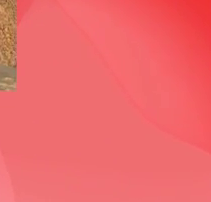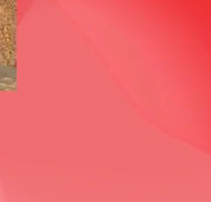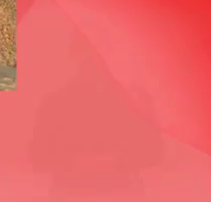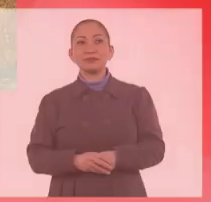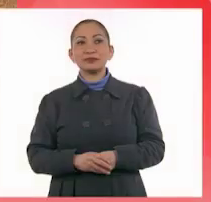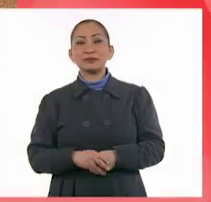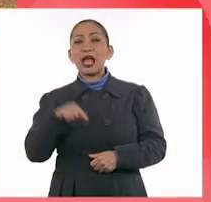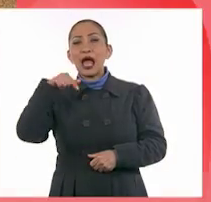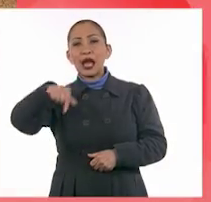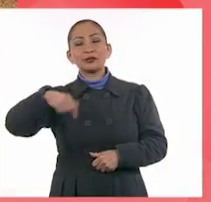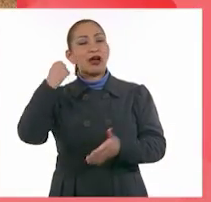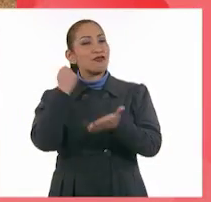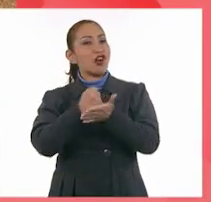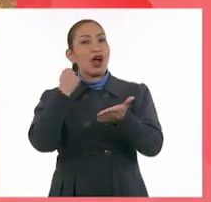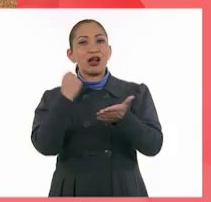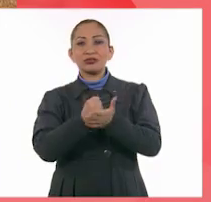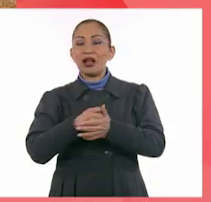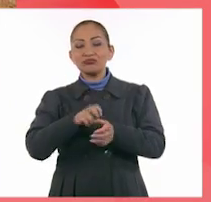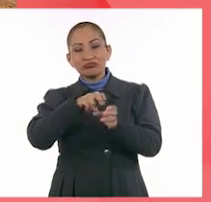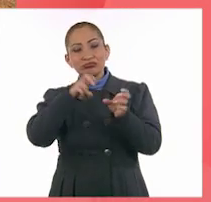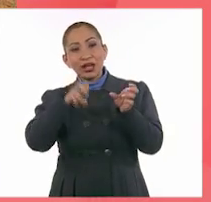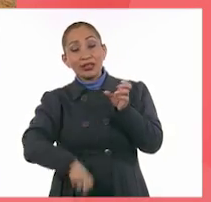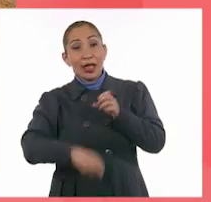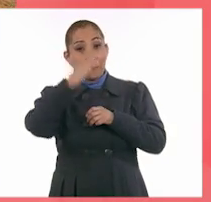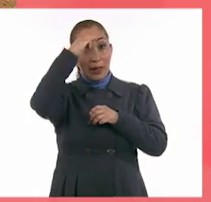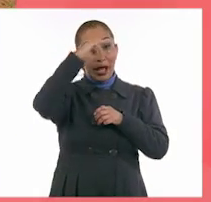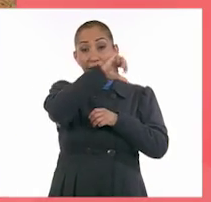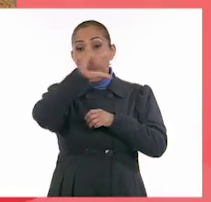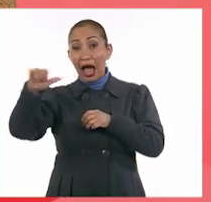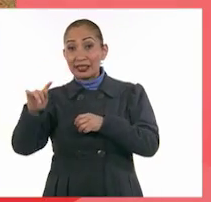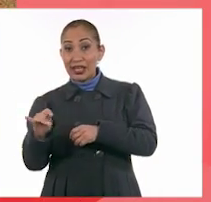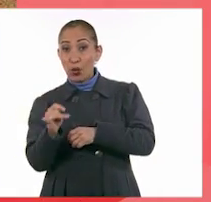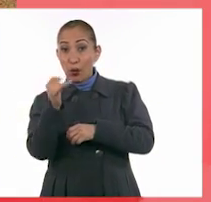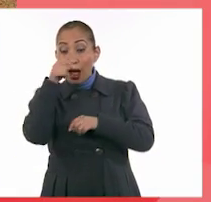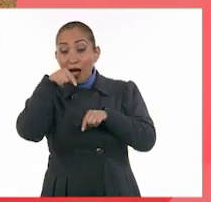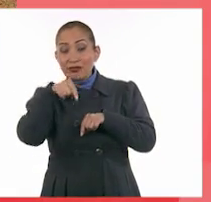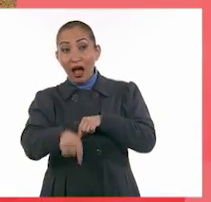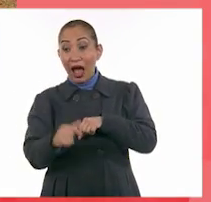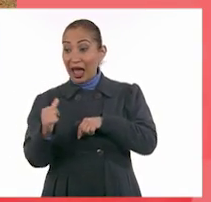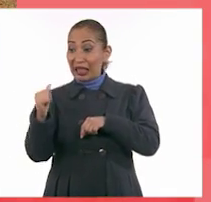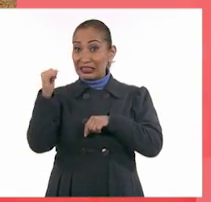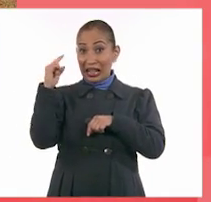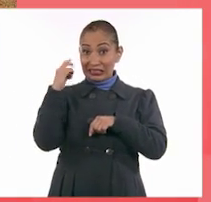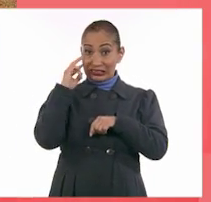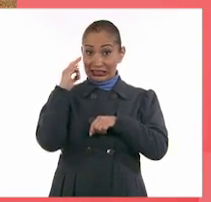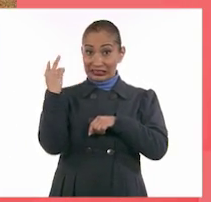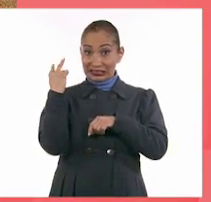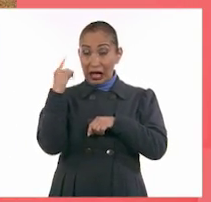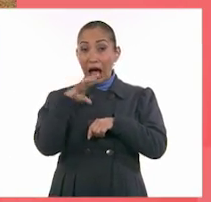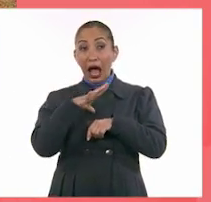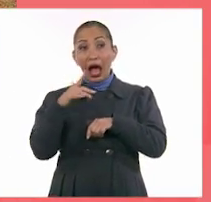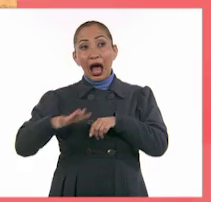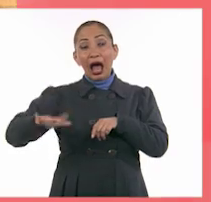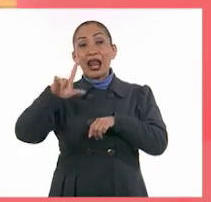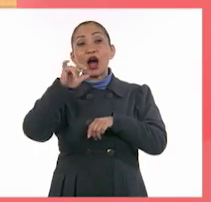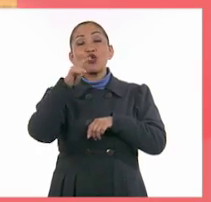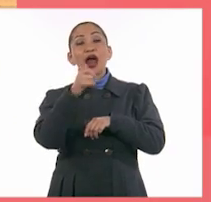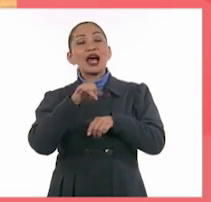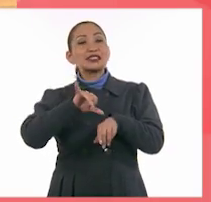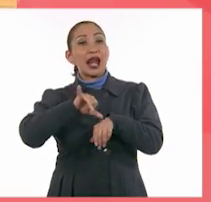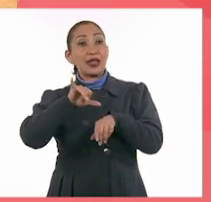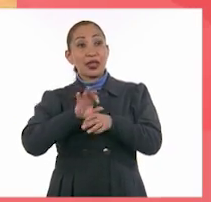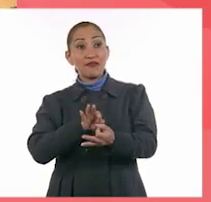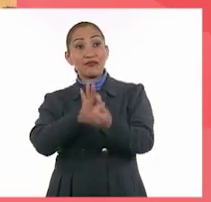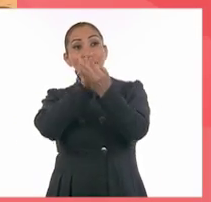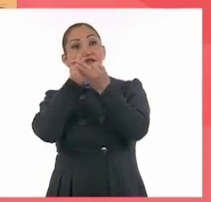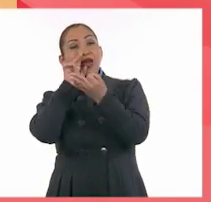Esta es una parada obligada en la carretera que va de Mexicali a Tijuana. Detrás de mí está la Laguna Salada y frente